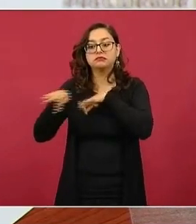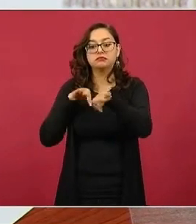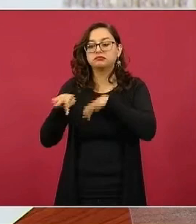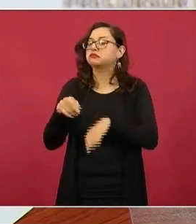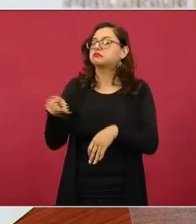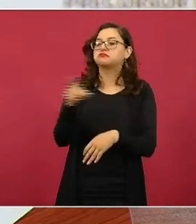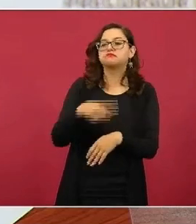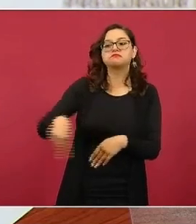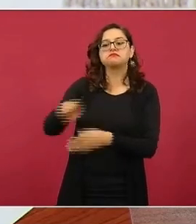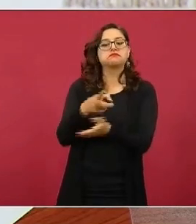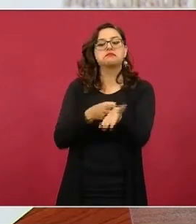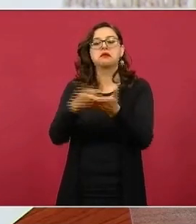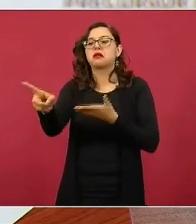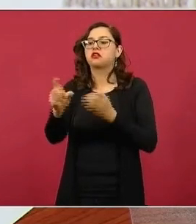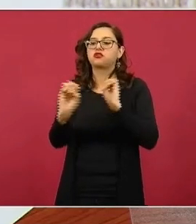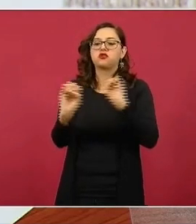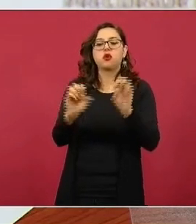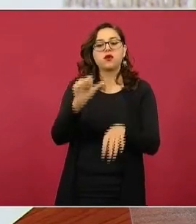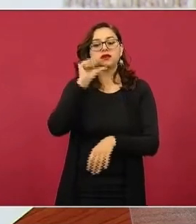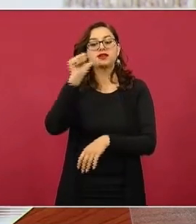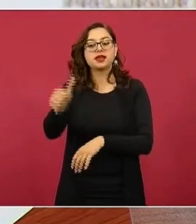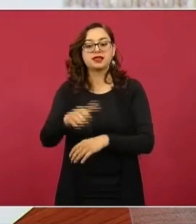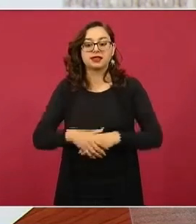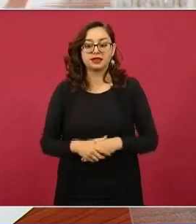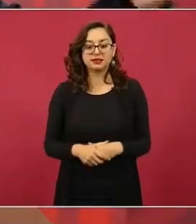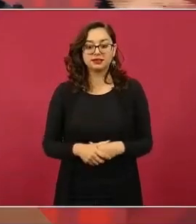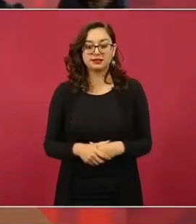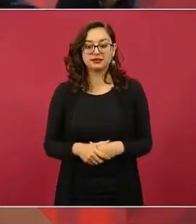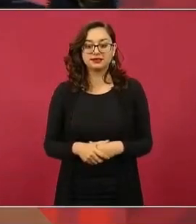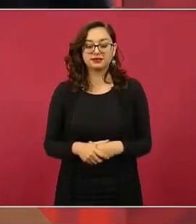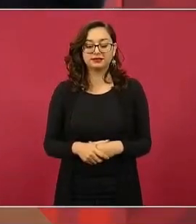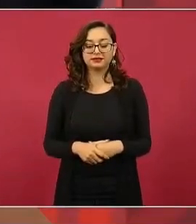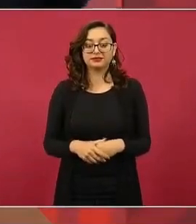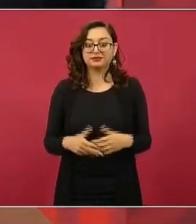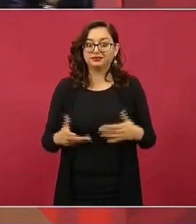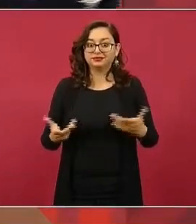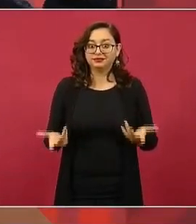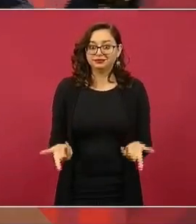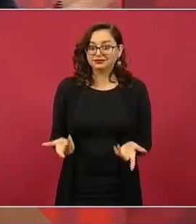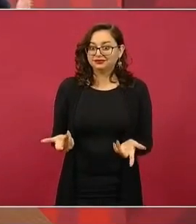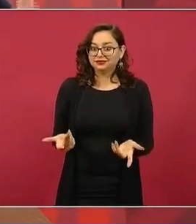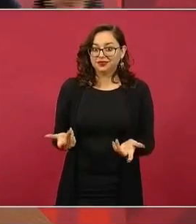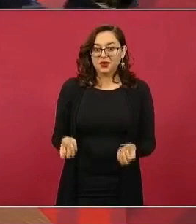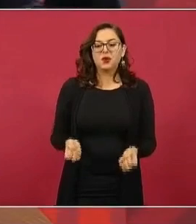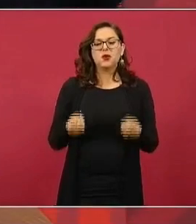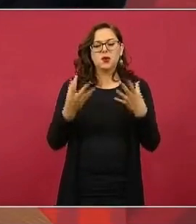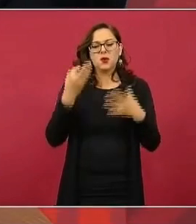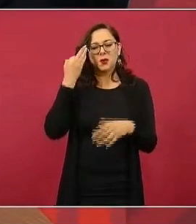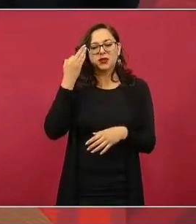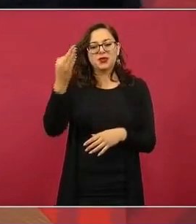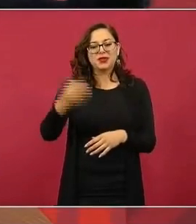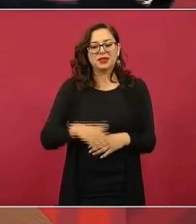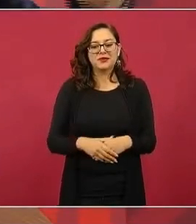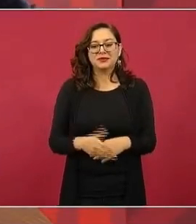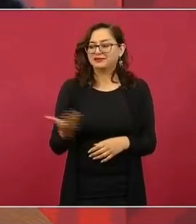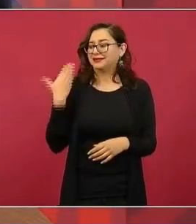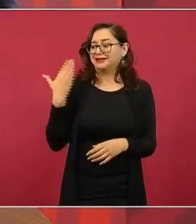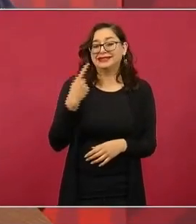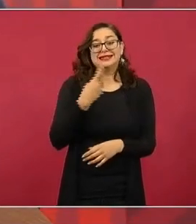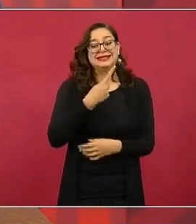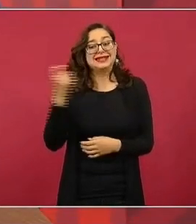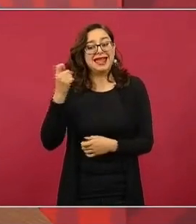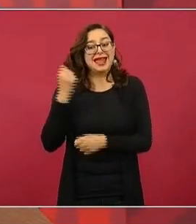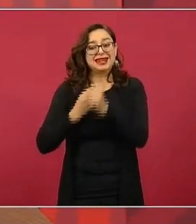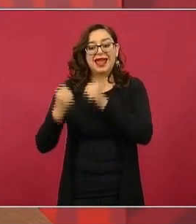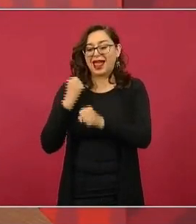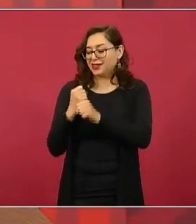No era ciudadano. Pero eso es hace apenas un poco más de 100 años.